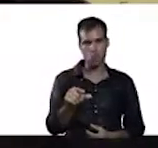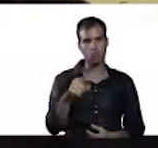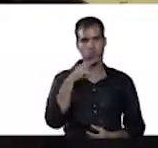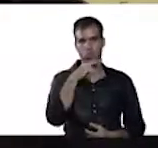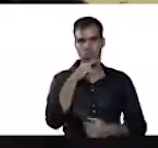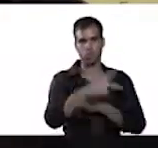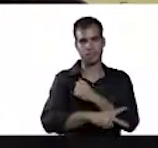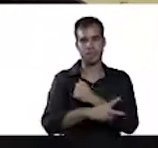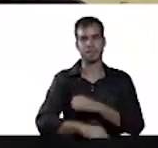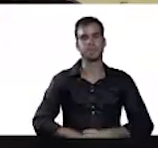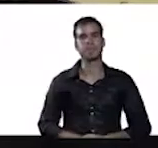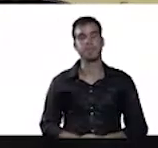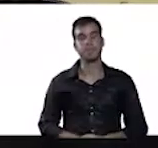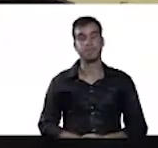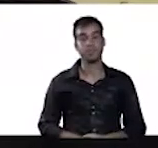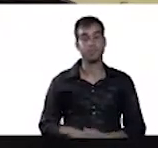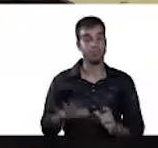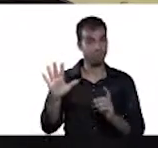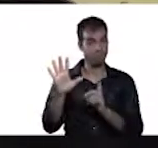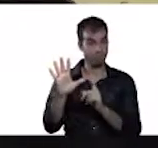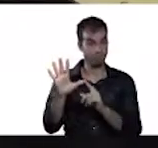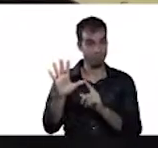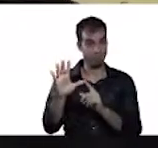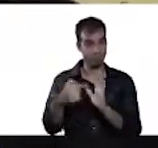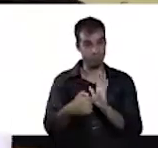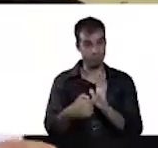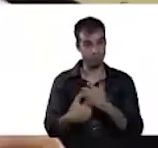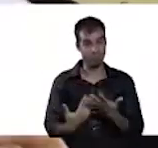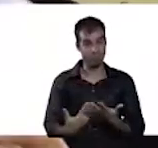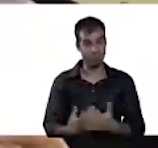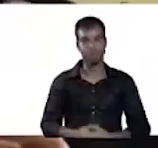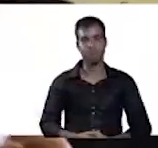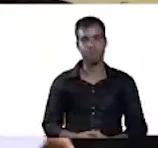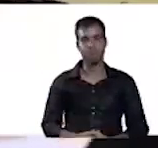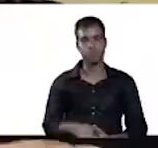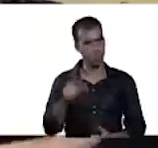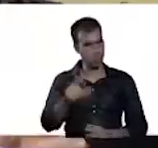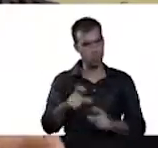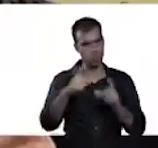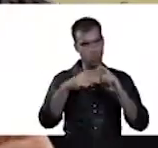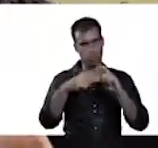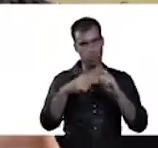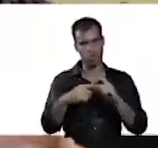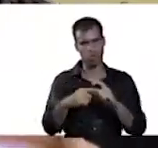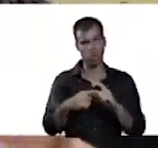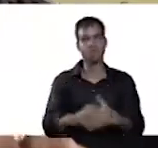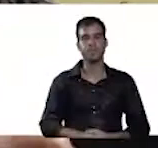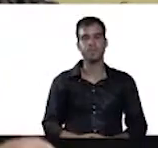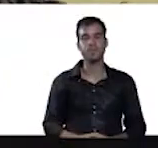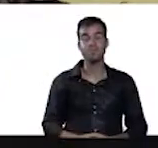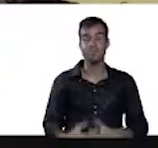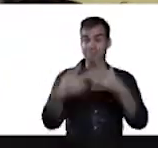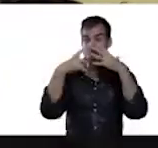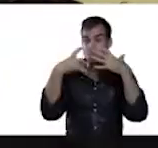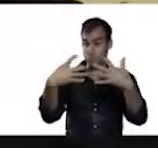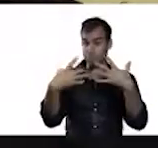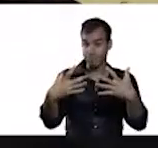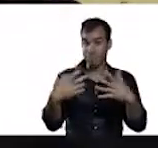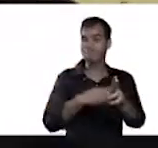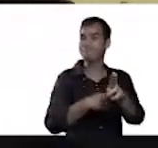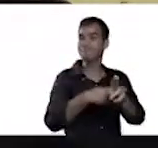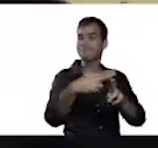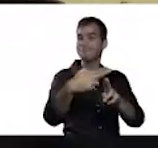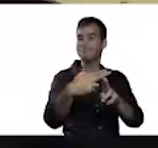caso soviético. Y el quinto y último contenido de este objetivo es